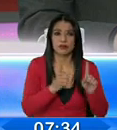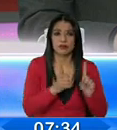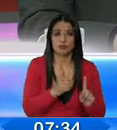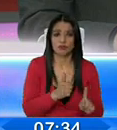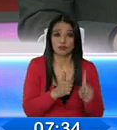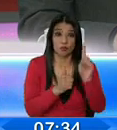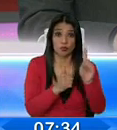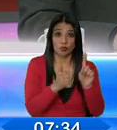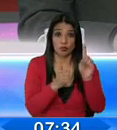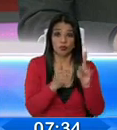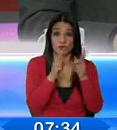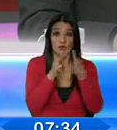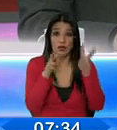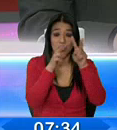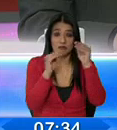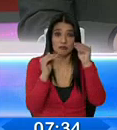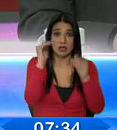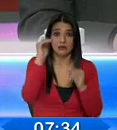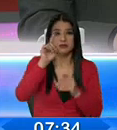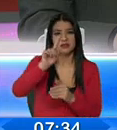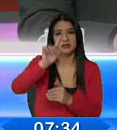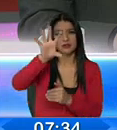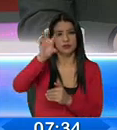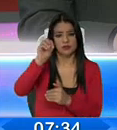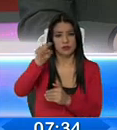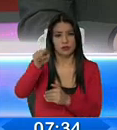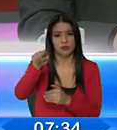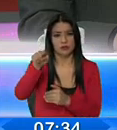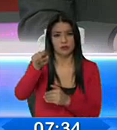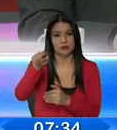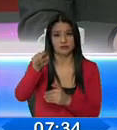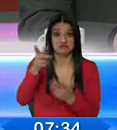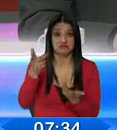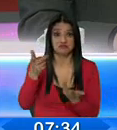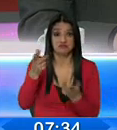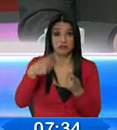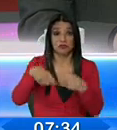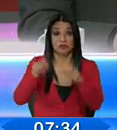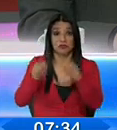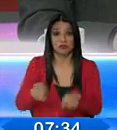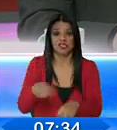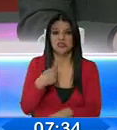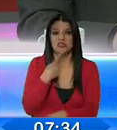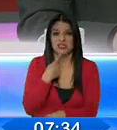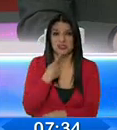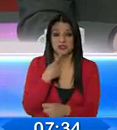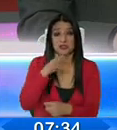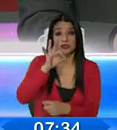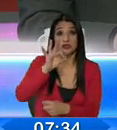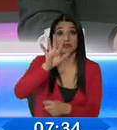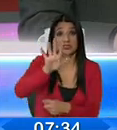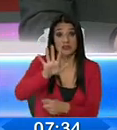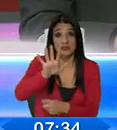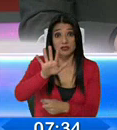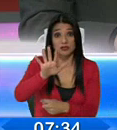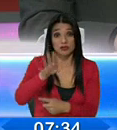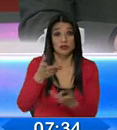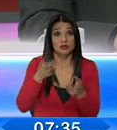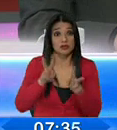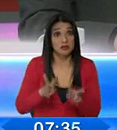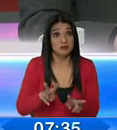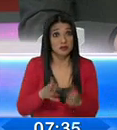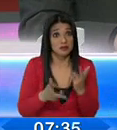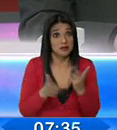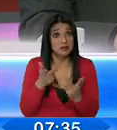entre los 150 que está establecido en el contrato y los 95 que podría